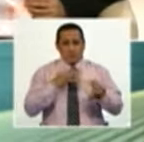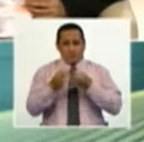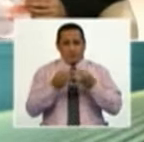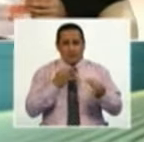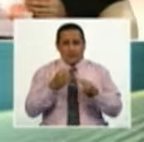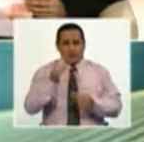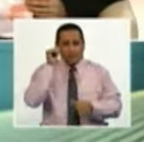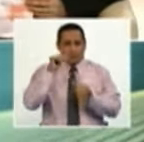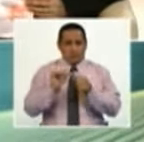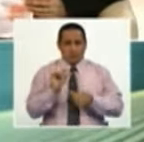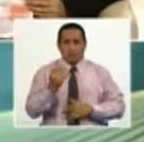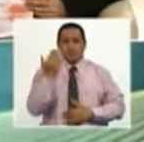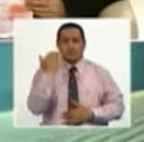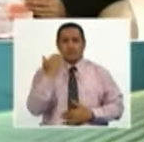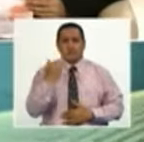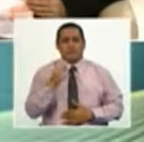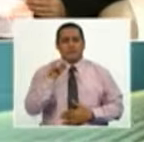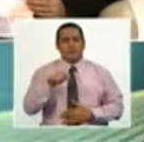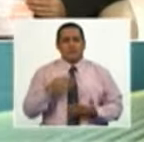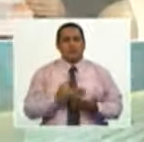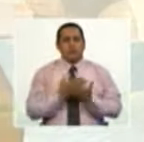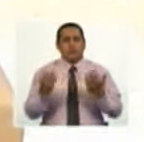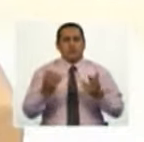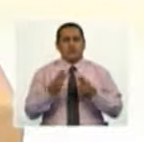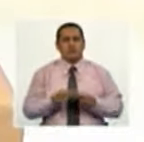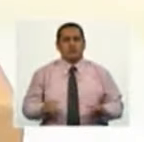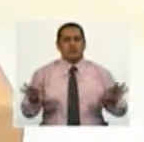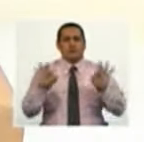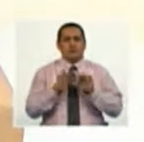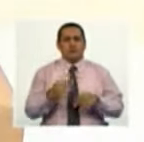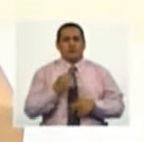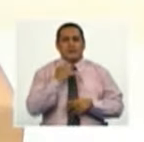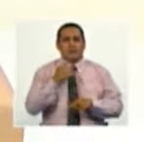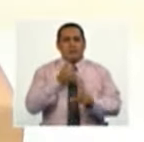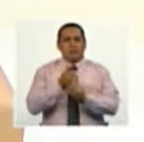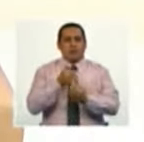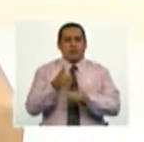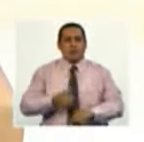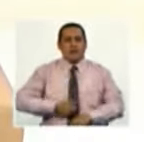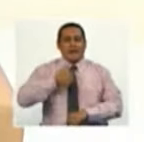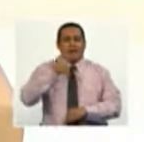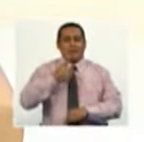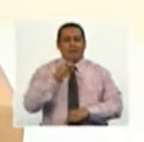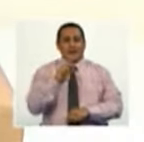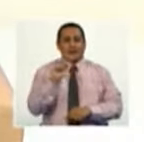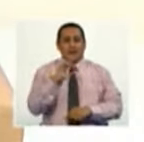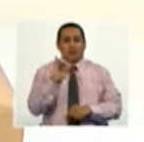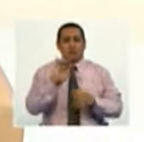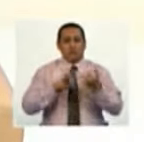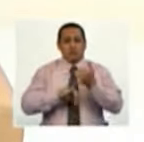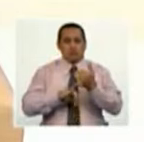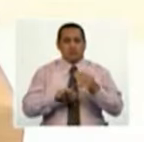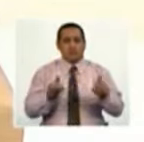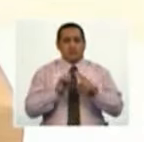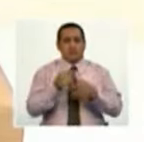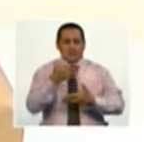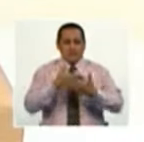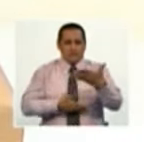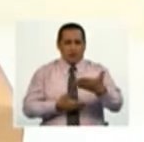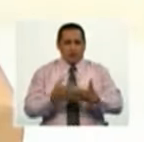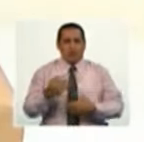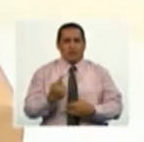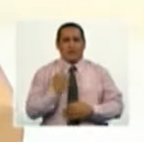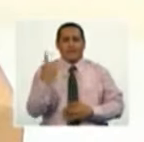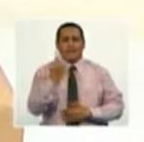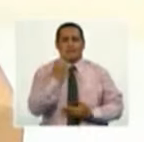hacía recuerdo hace poco? Aquí hay una cuestión importante, que es el propio jefe de recursos humanos el que le emite un oficio a